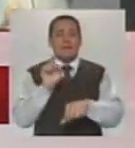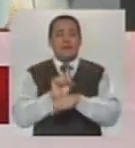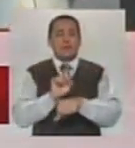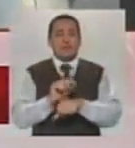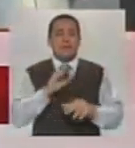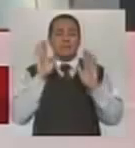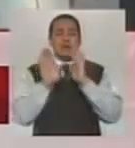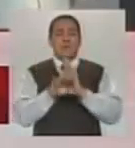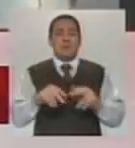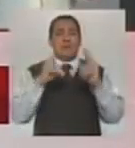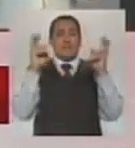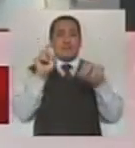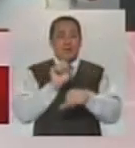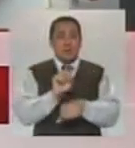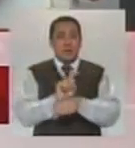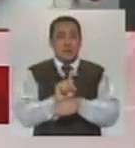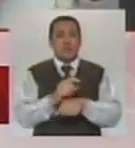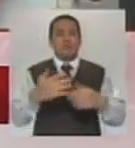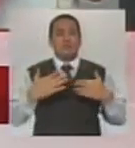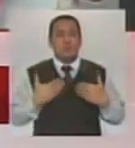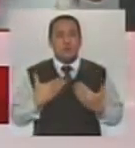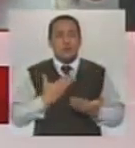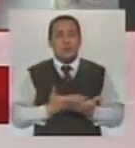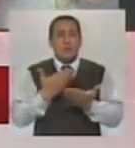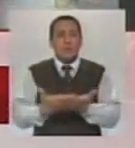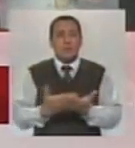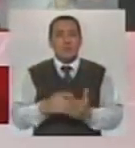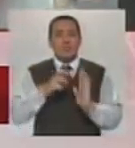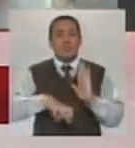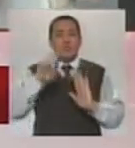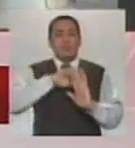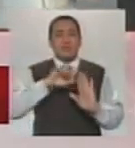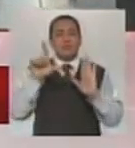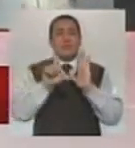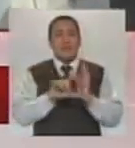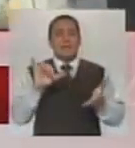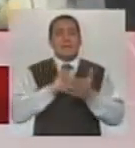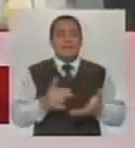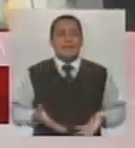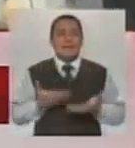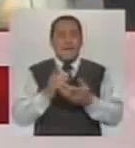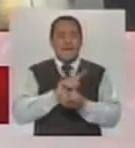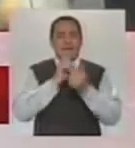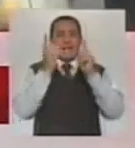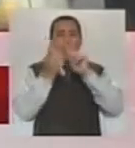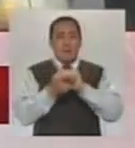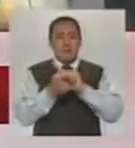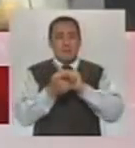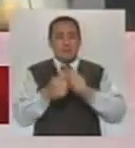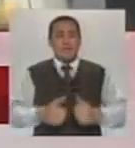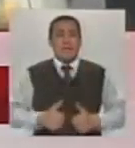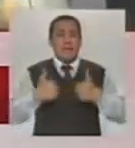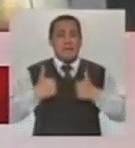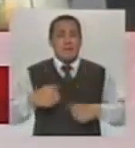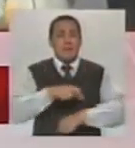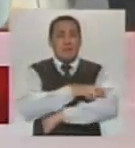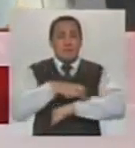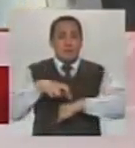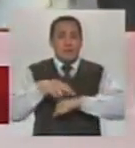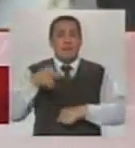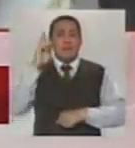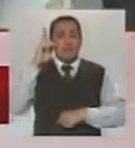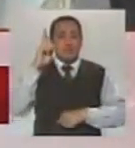tema de educación hemos propuesto un proyecto de ley que reforma la carrera magisterial, y esta reforma de la carrera